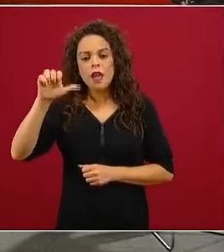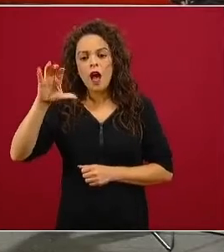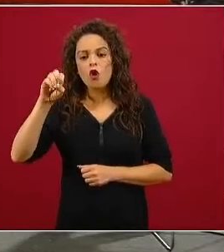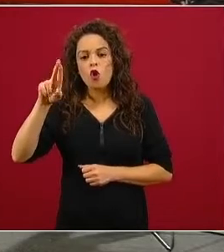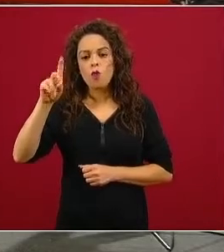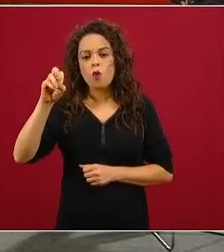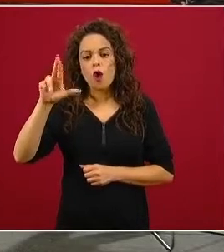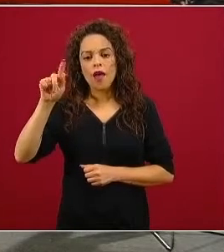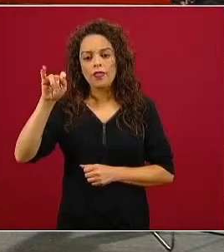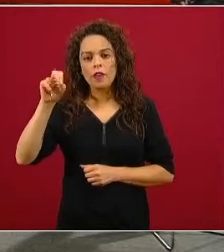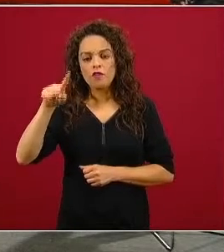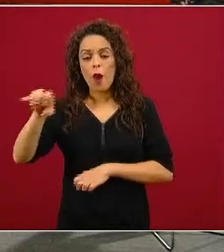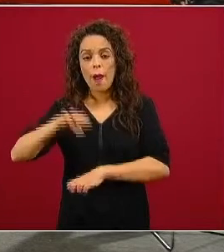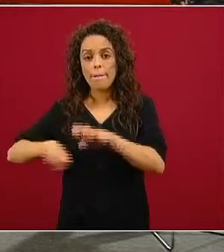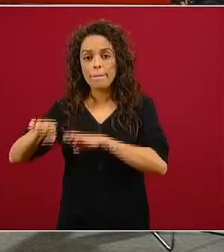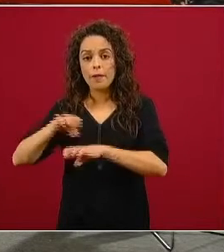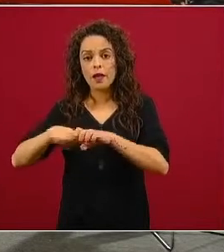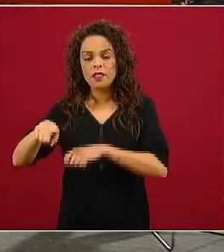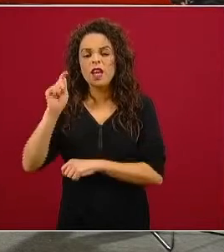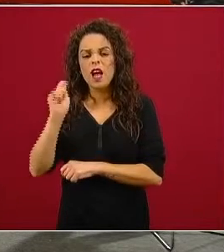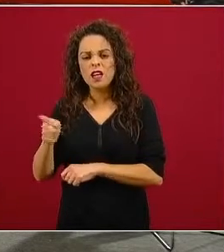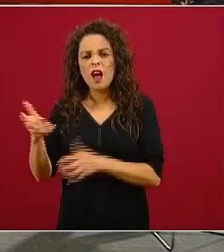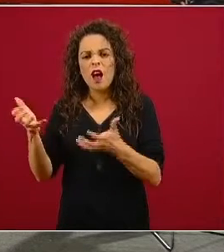Noticias, Ibero